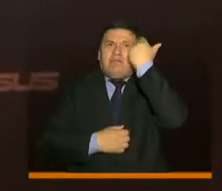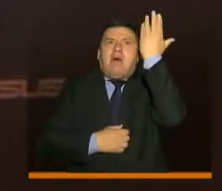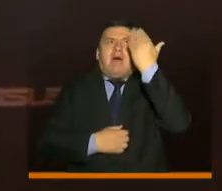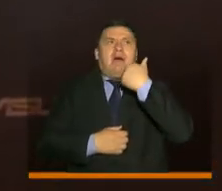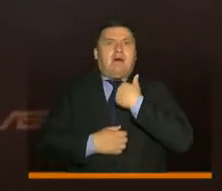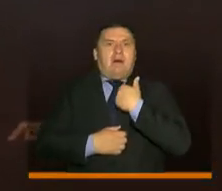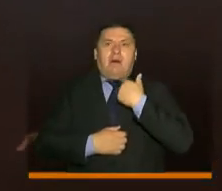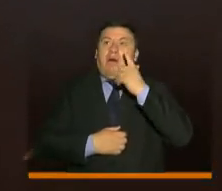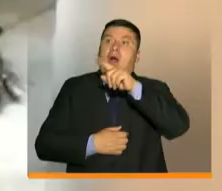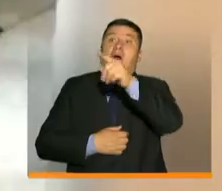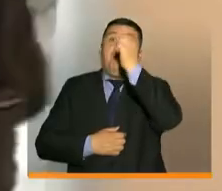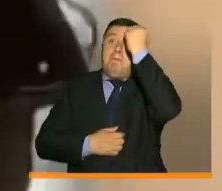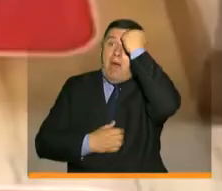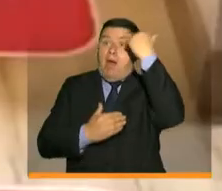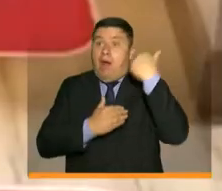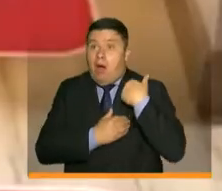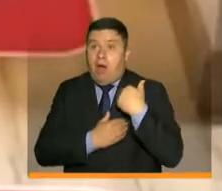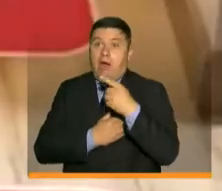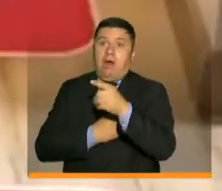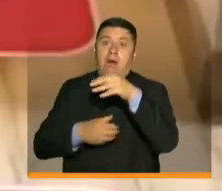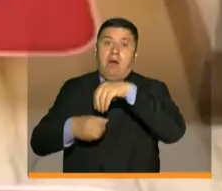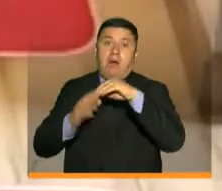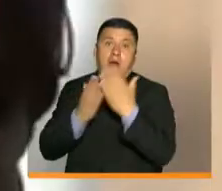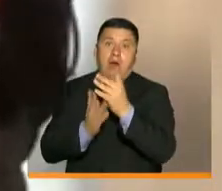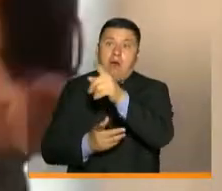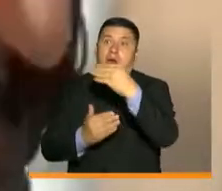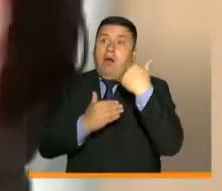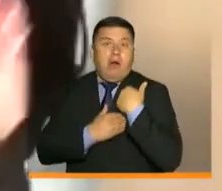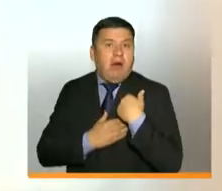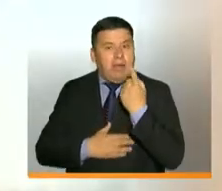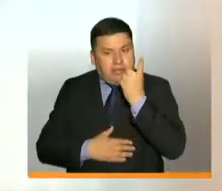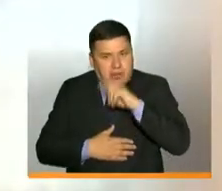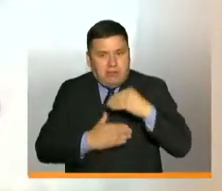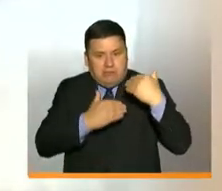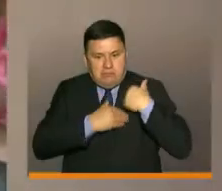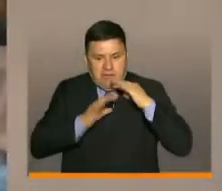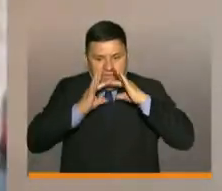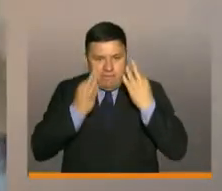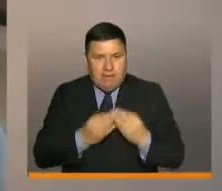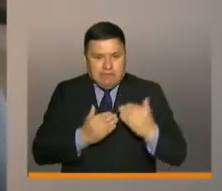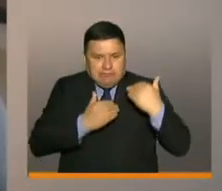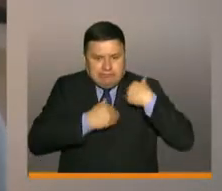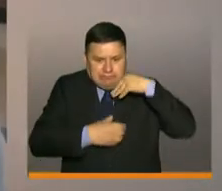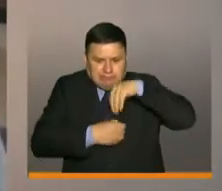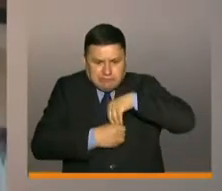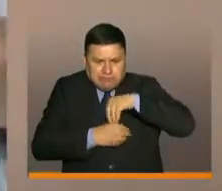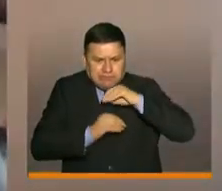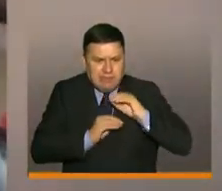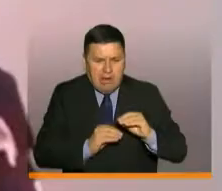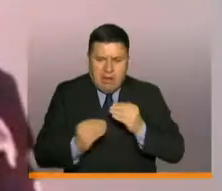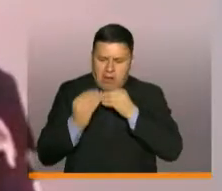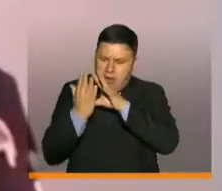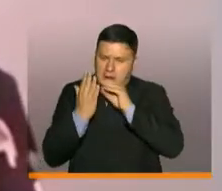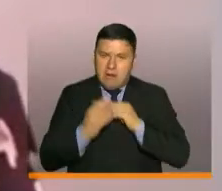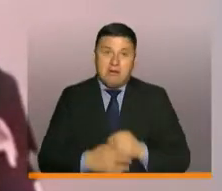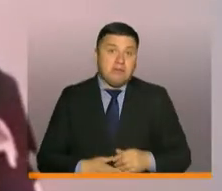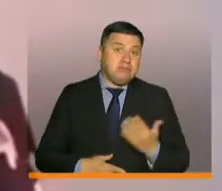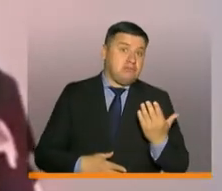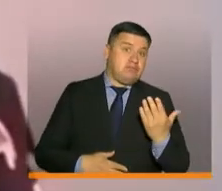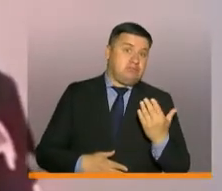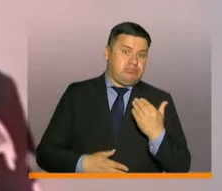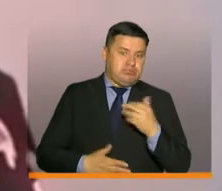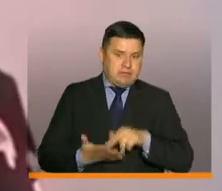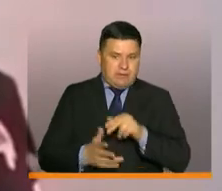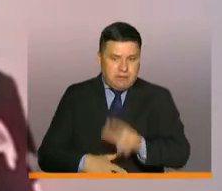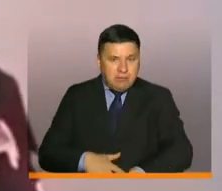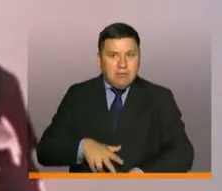solo los profesores que forman parte de la comunidad escolar, sino también los miembros de la familia. Pues esto es un avance más, es